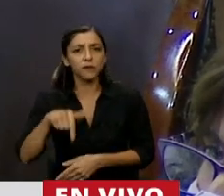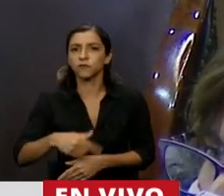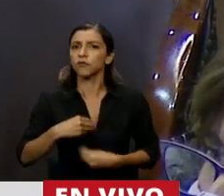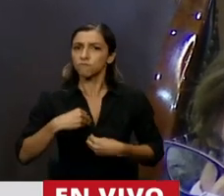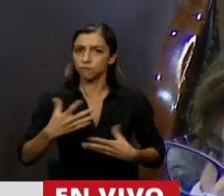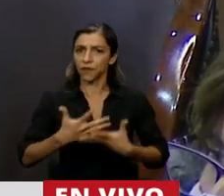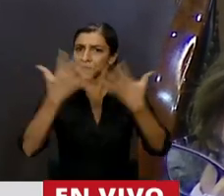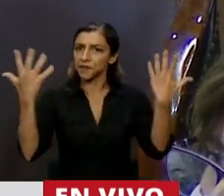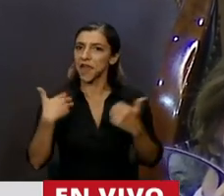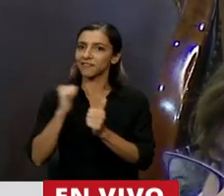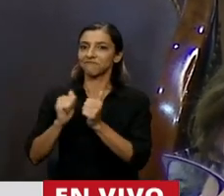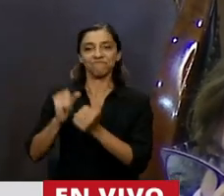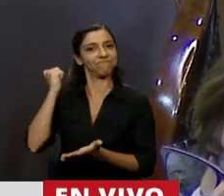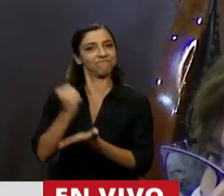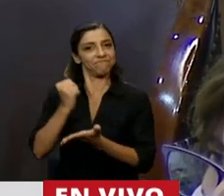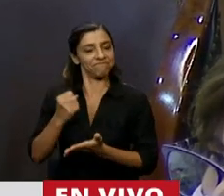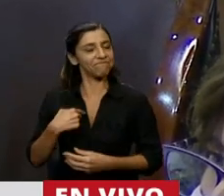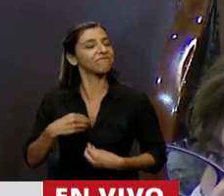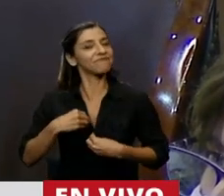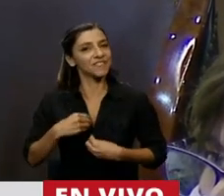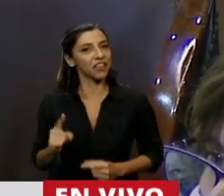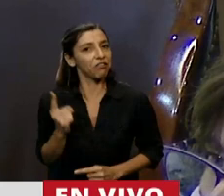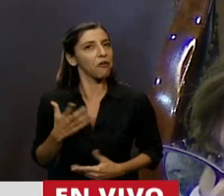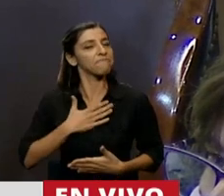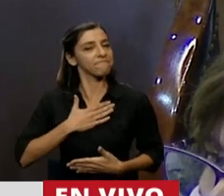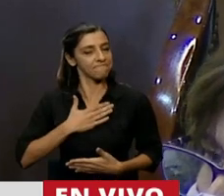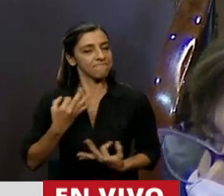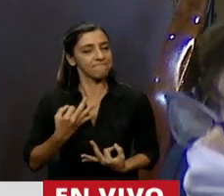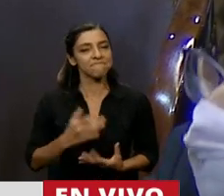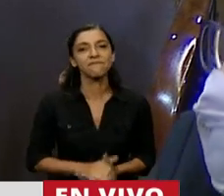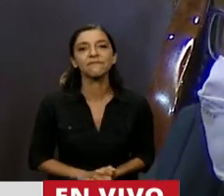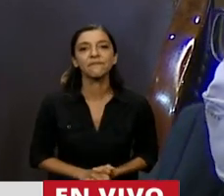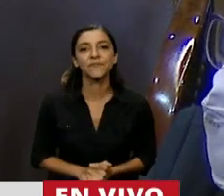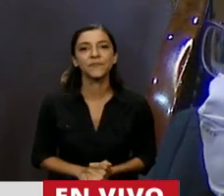histórica y de la cual me siento enormemente honrada.